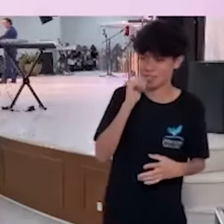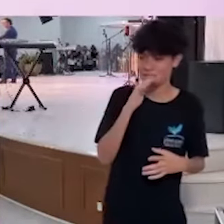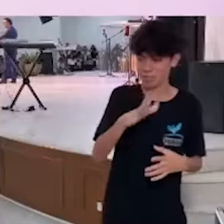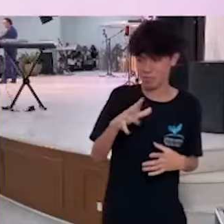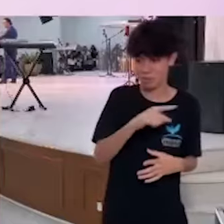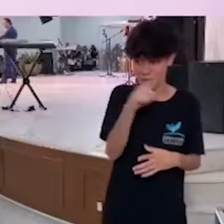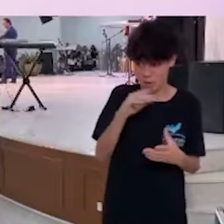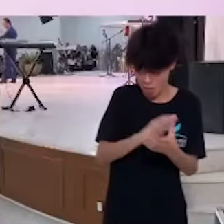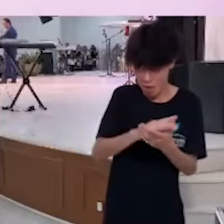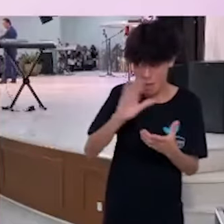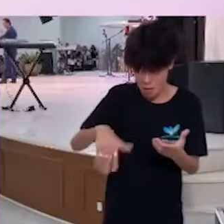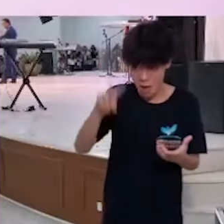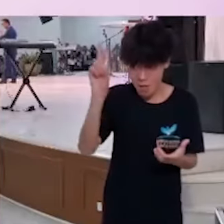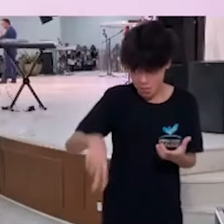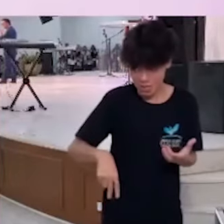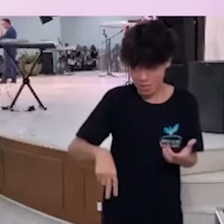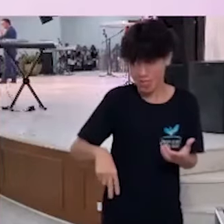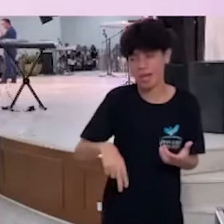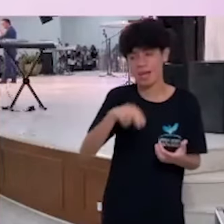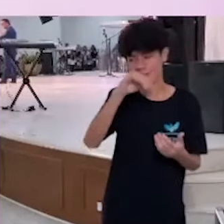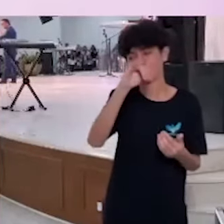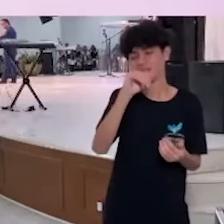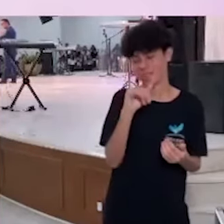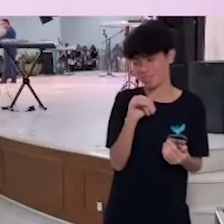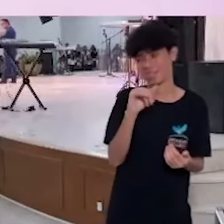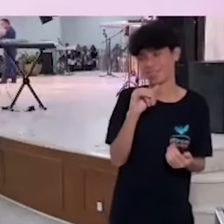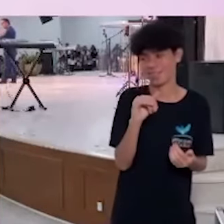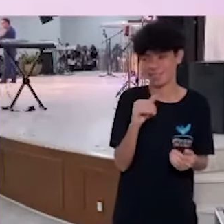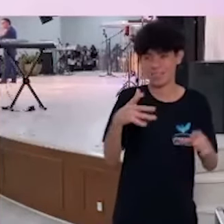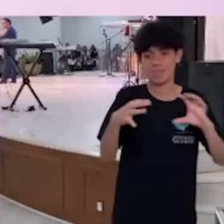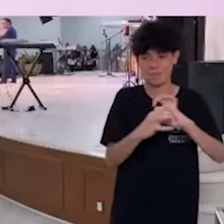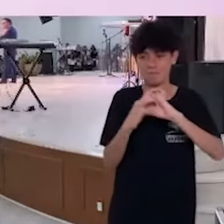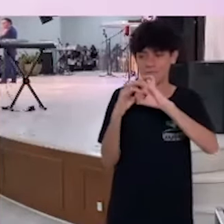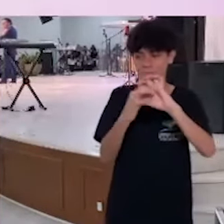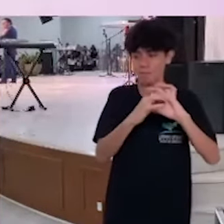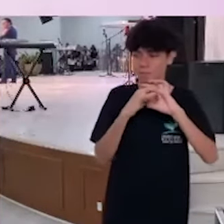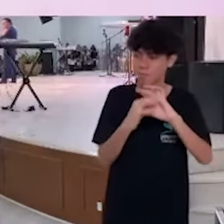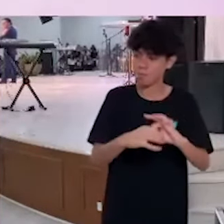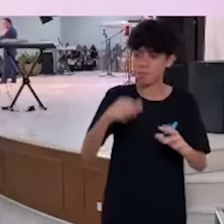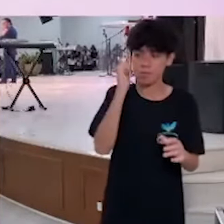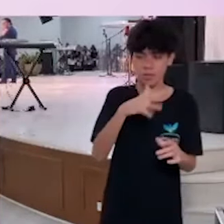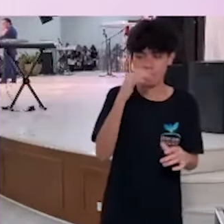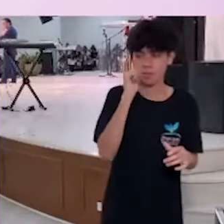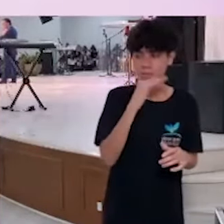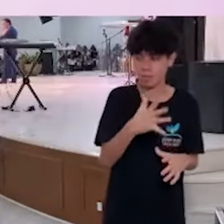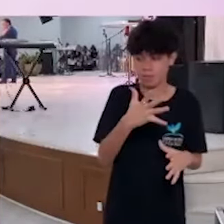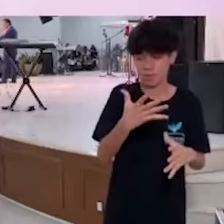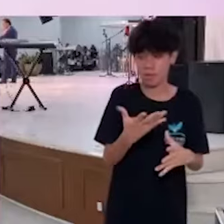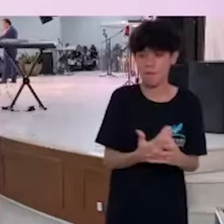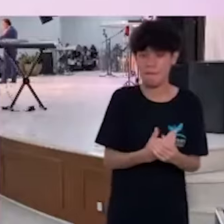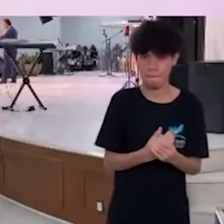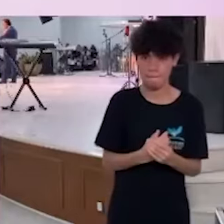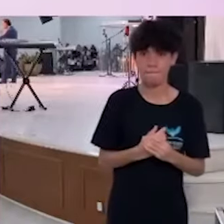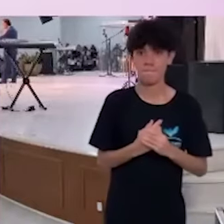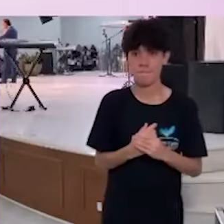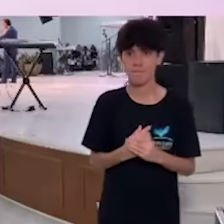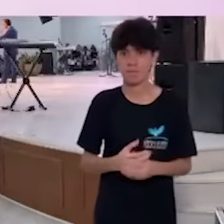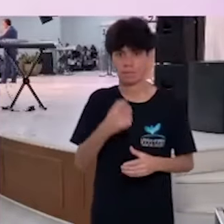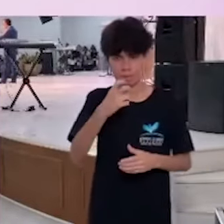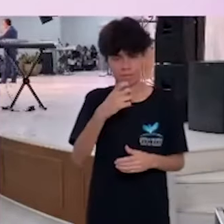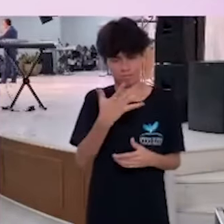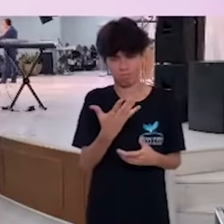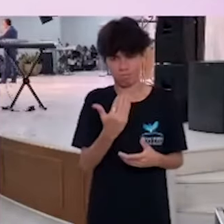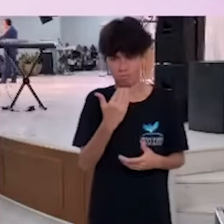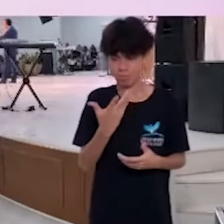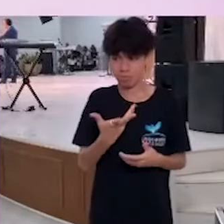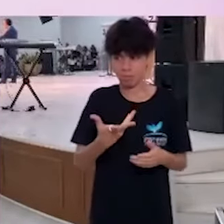Pero ella debe ser mi fan número uno. Yo debo ser el fan número uno de ella. ¿Sí? Así debe. Ese es el orden,